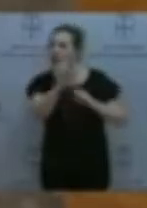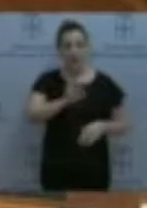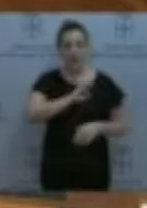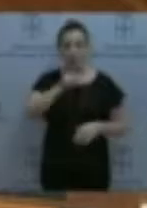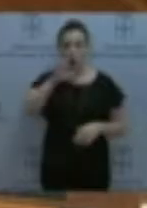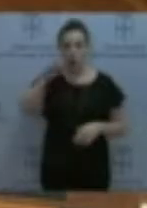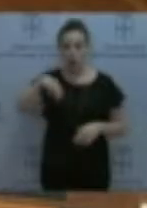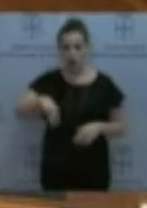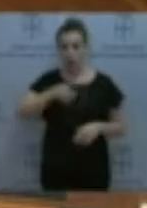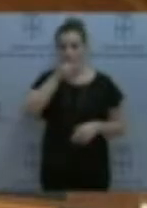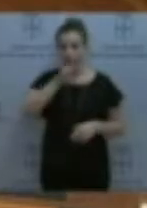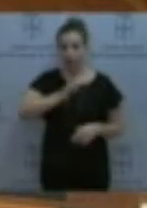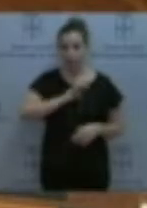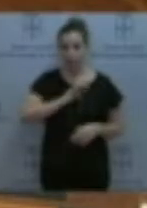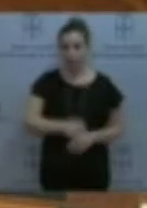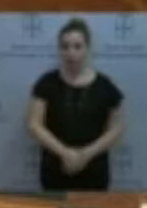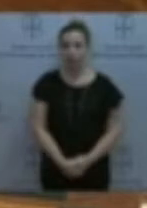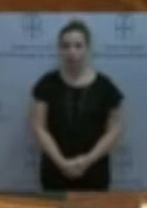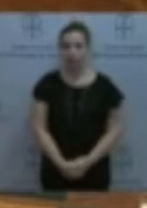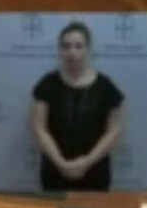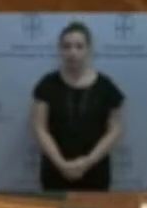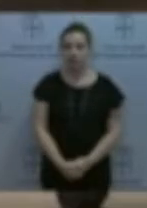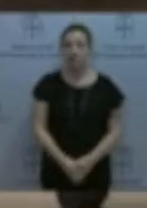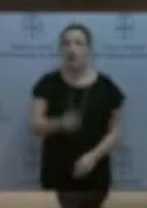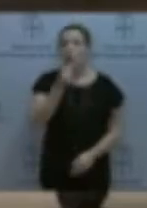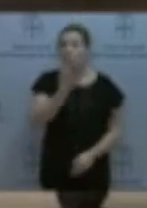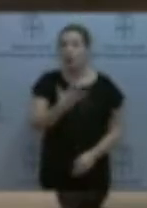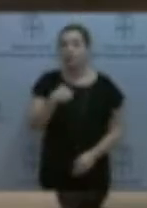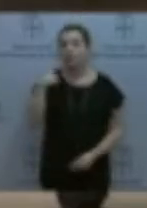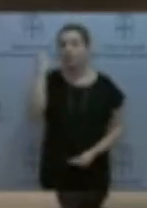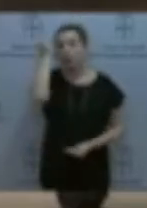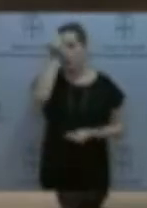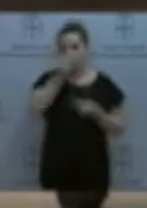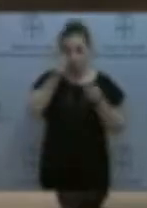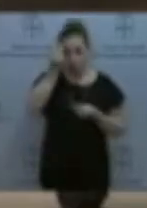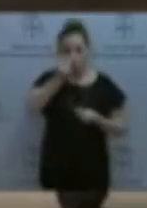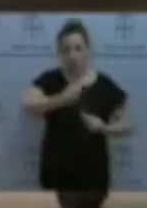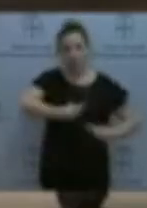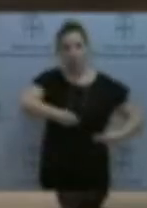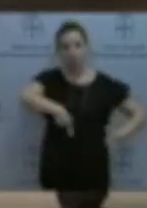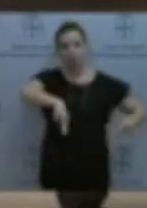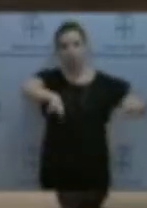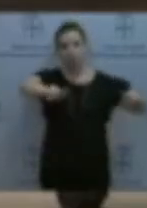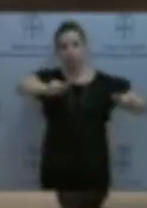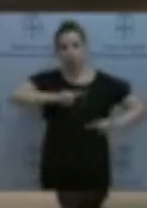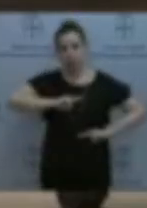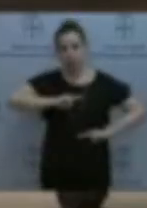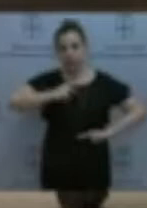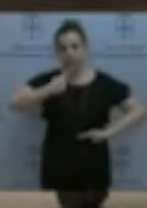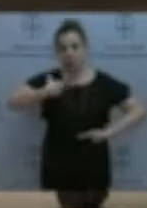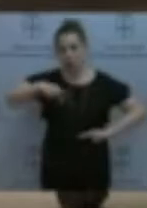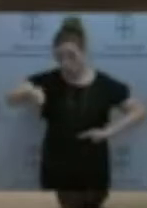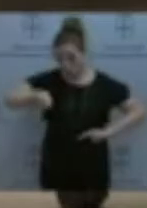doméstico. Bueno, yo creo que la respuesta sería no. El modelo actual, entendido de la forma